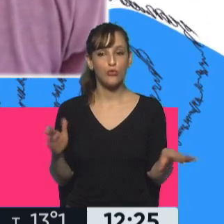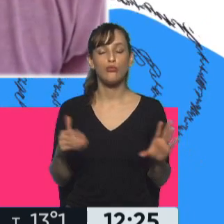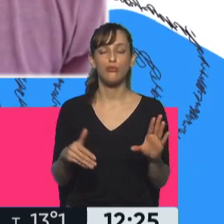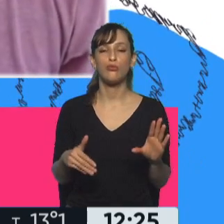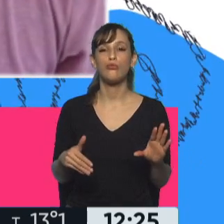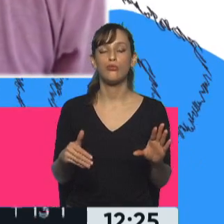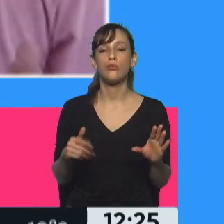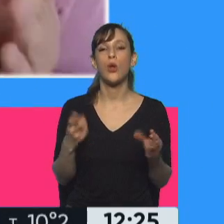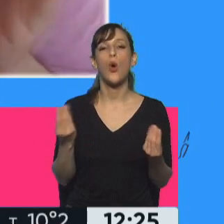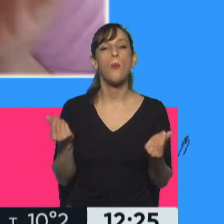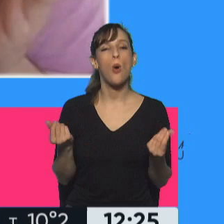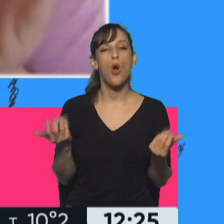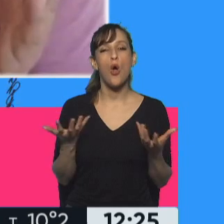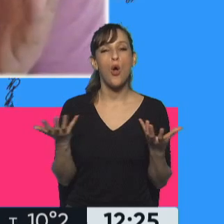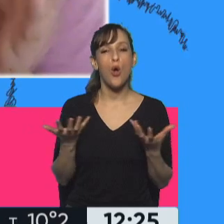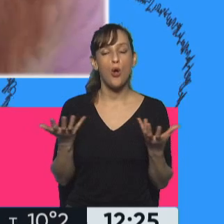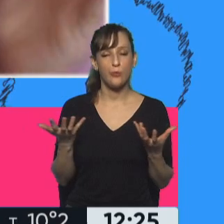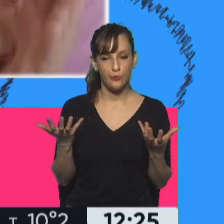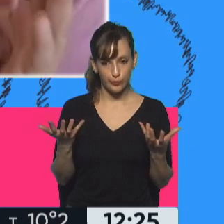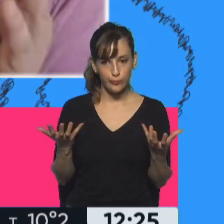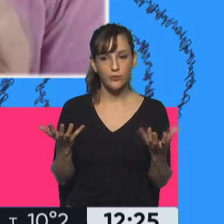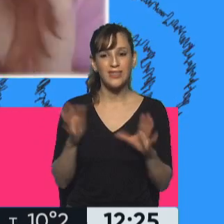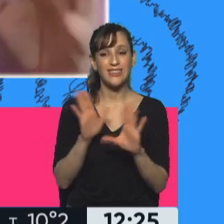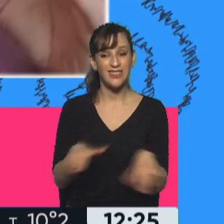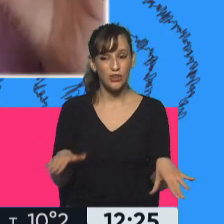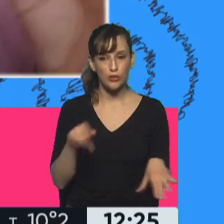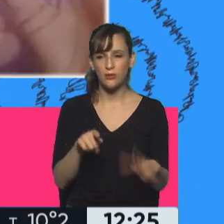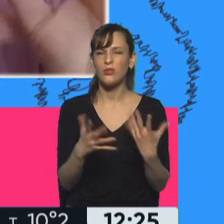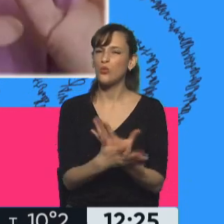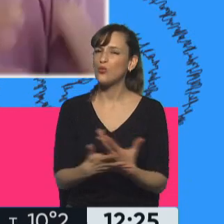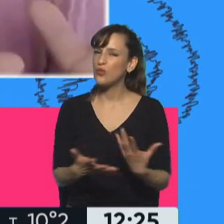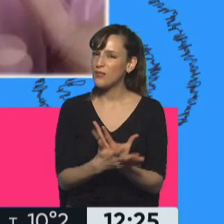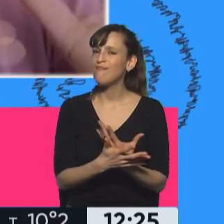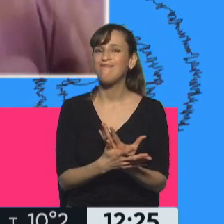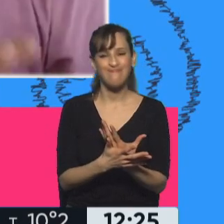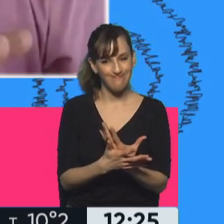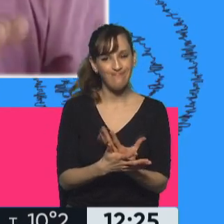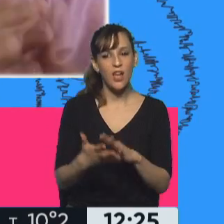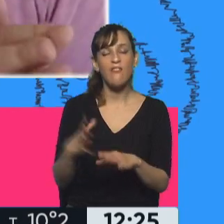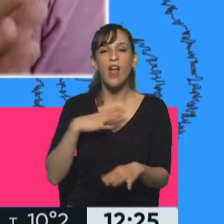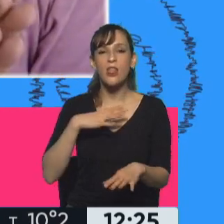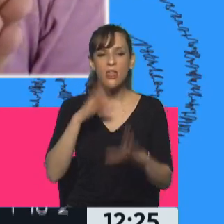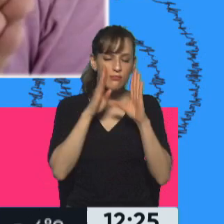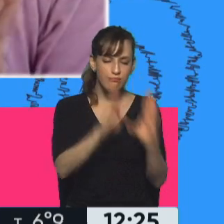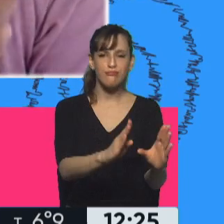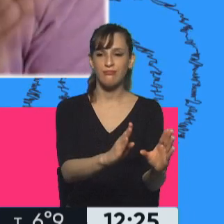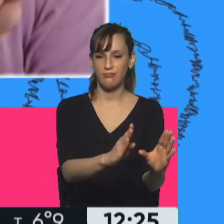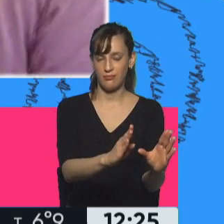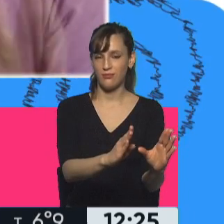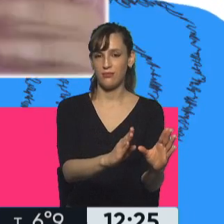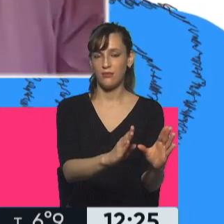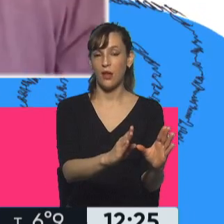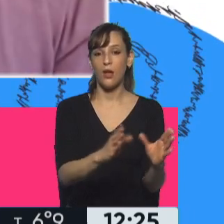parte, una parte muy afectada que no se le dio mucha importancia en un principio, ¿no?